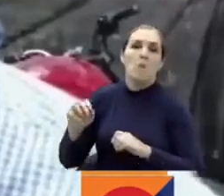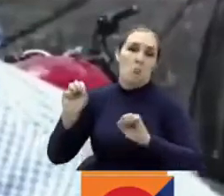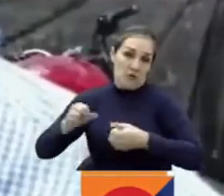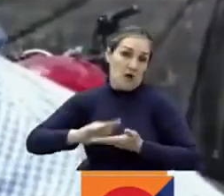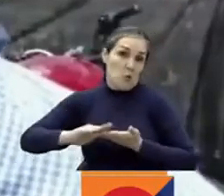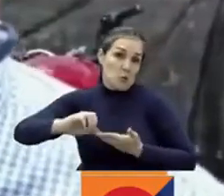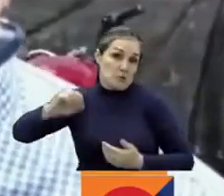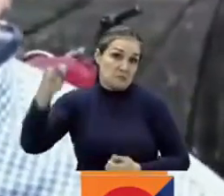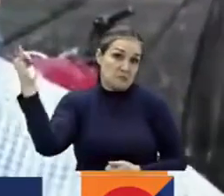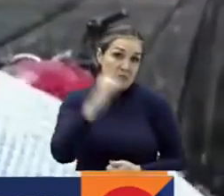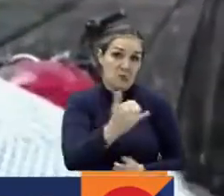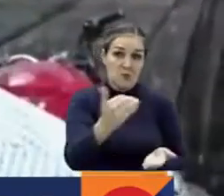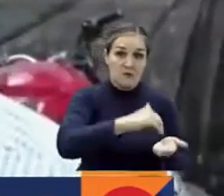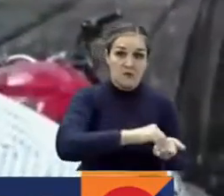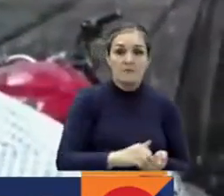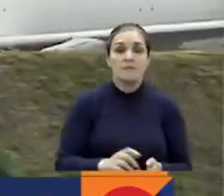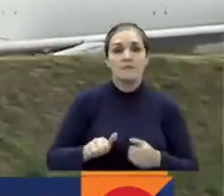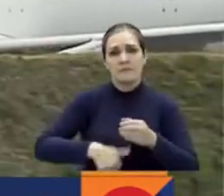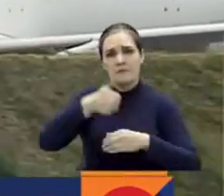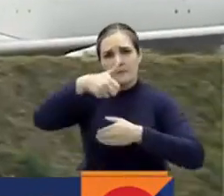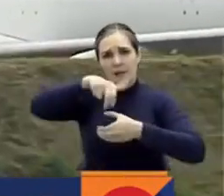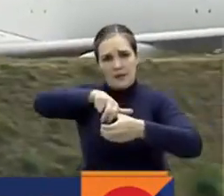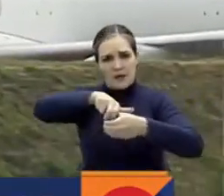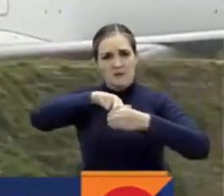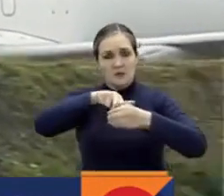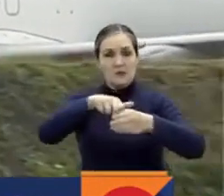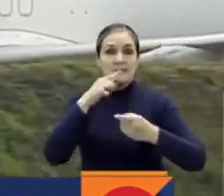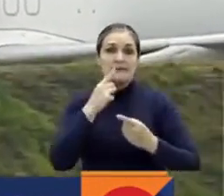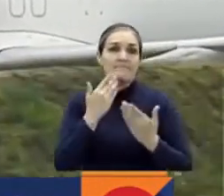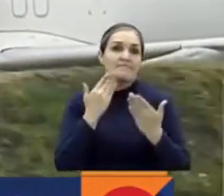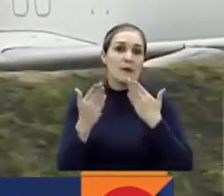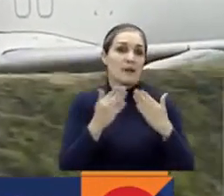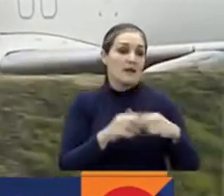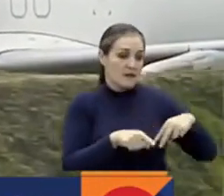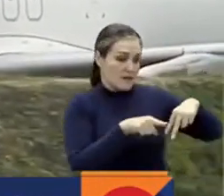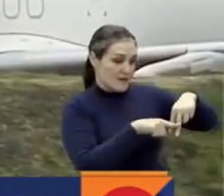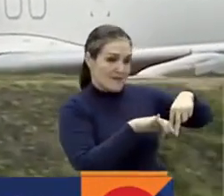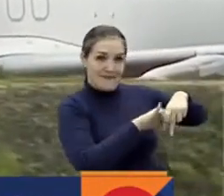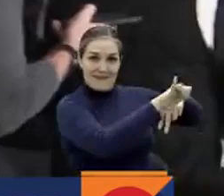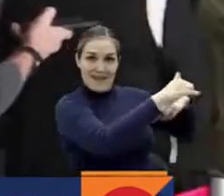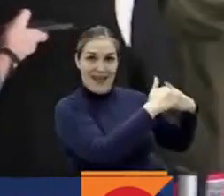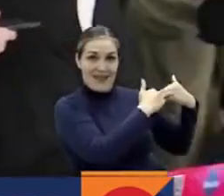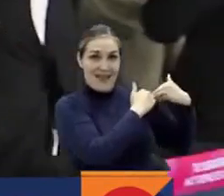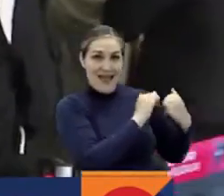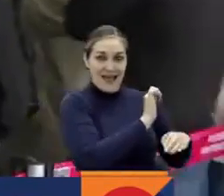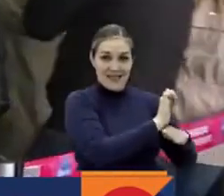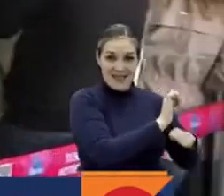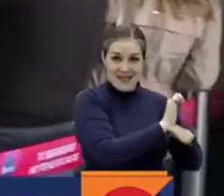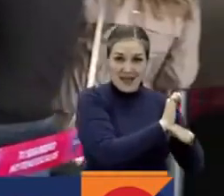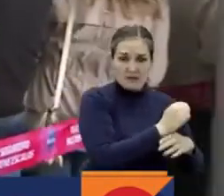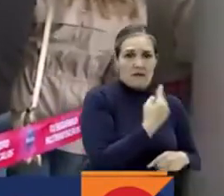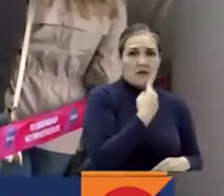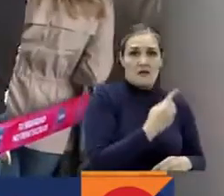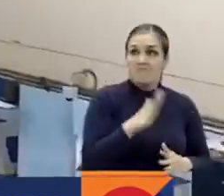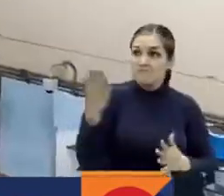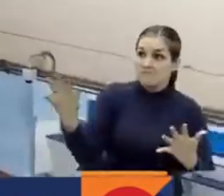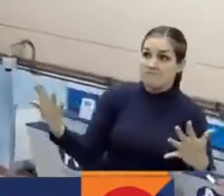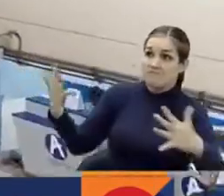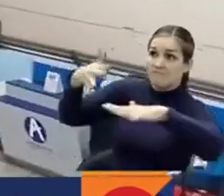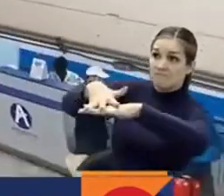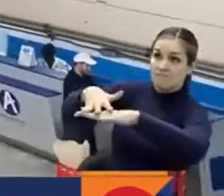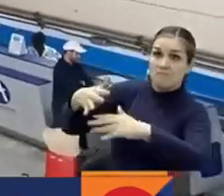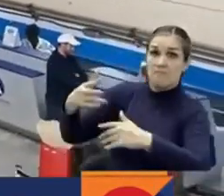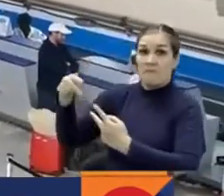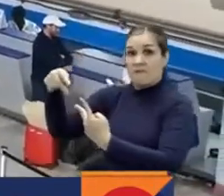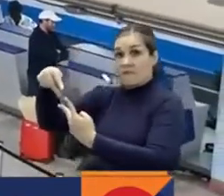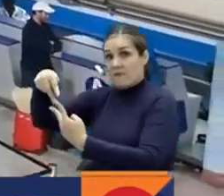acuerdo con el jefe de la cartera de transporte, la decisión de la Aeronáutica Civil sobre la integración de Viva Air y Avianca se conocerá el